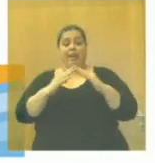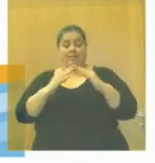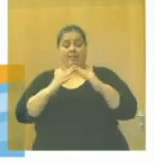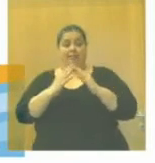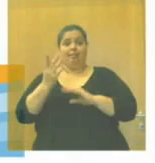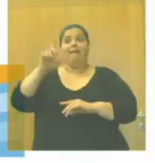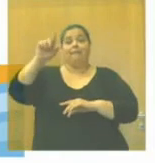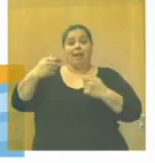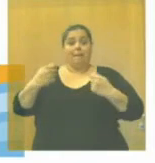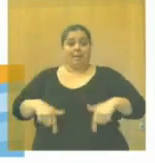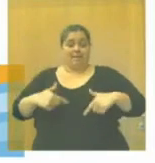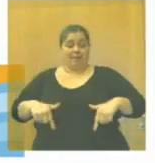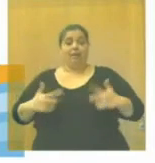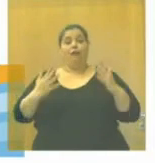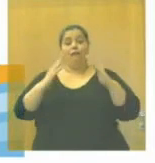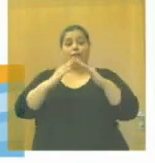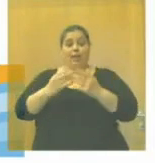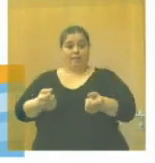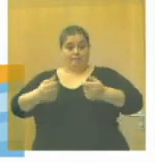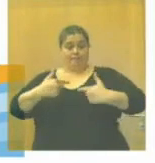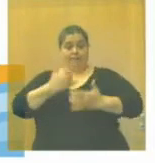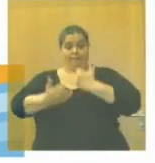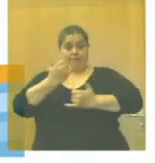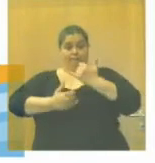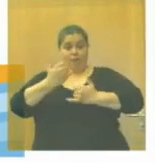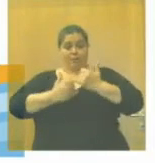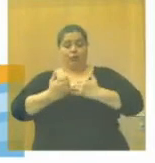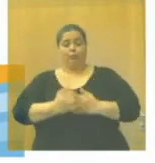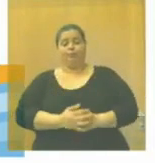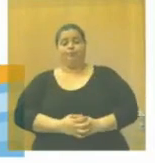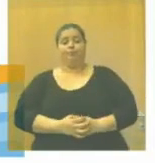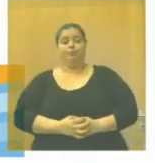las fuentes del Ministerio de